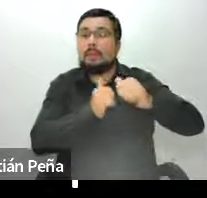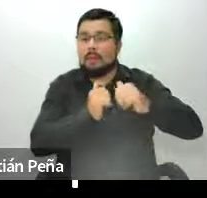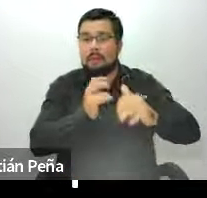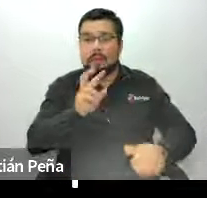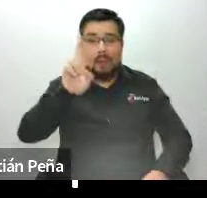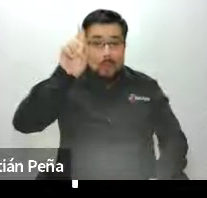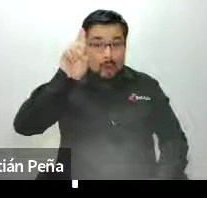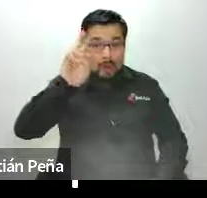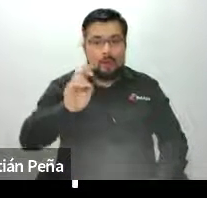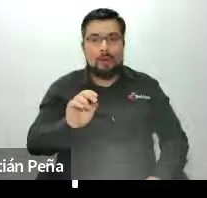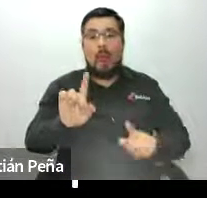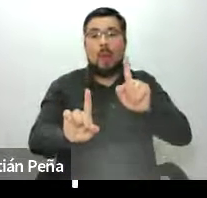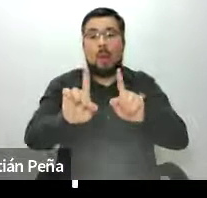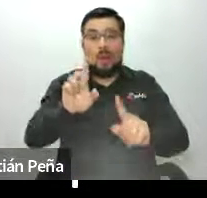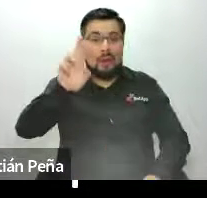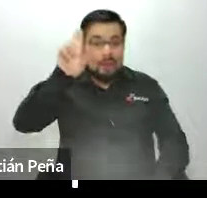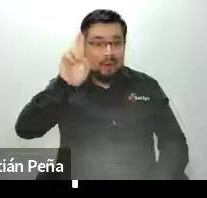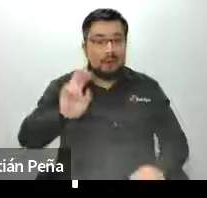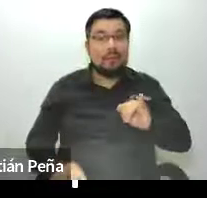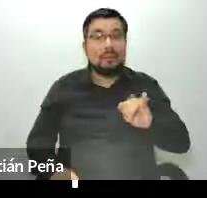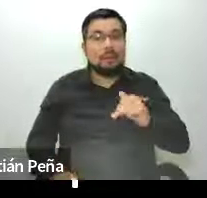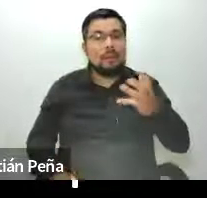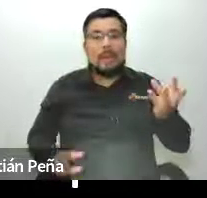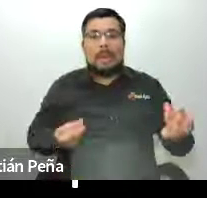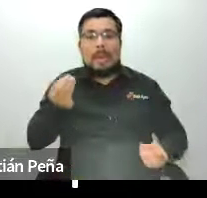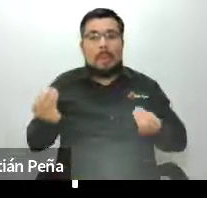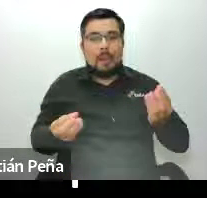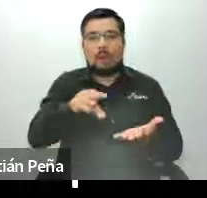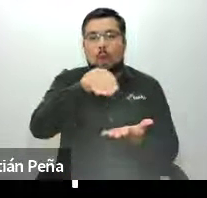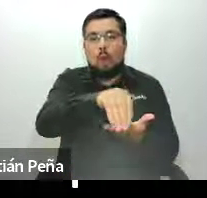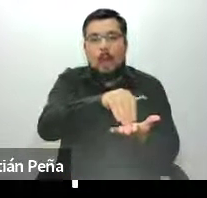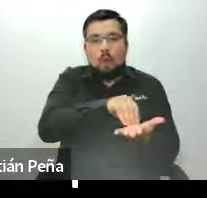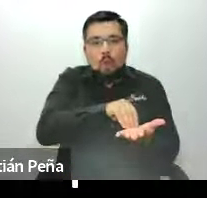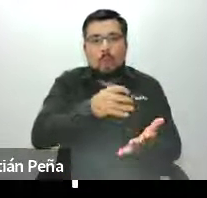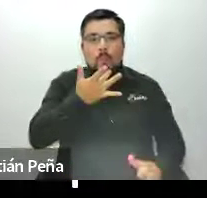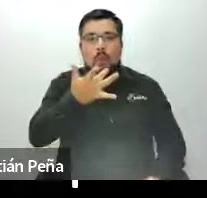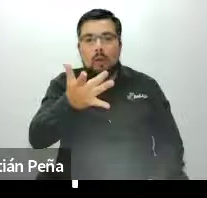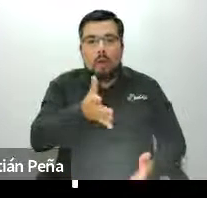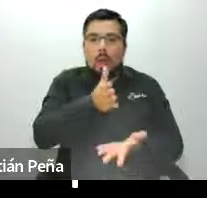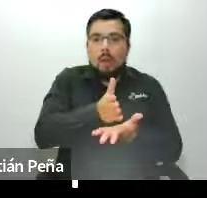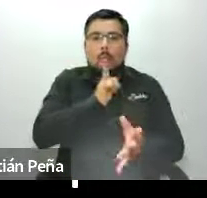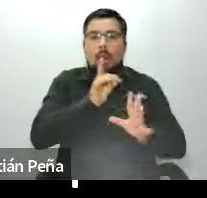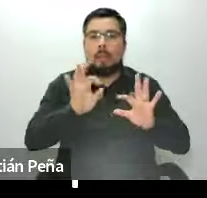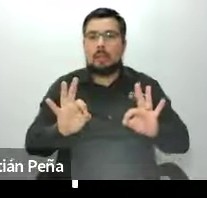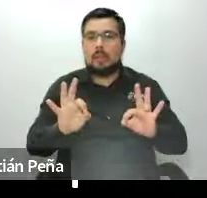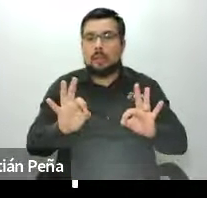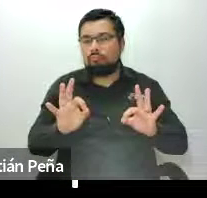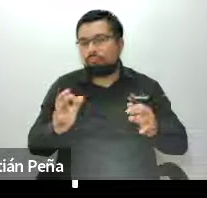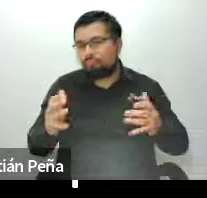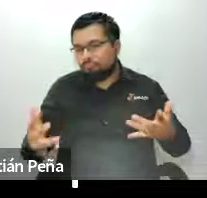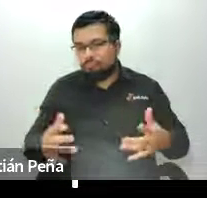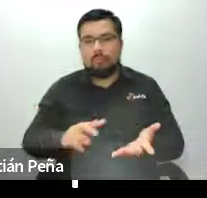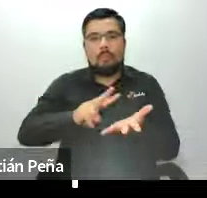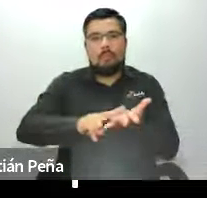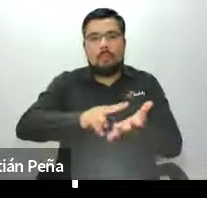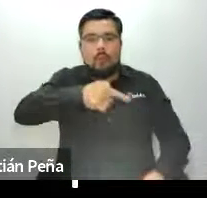acuerdo, el rollo de qué pasaba con las calificaciones, ¿no? Porque las escuelas especiales, en realidad nosotros teníamos calificaciones